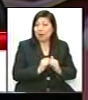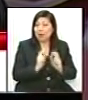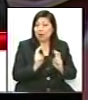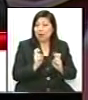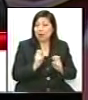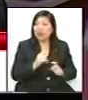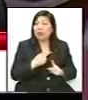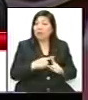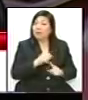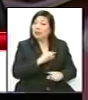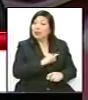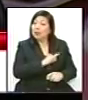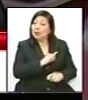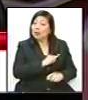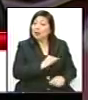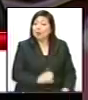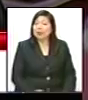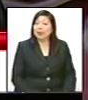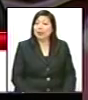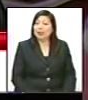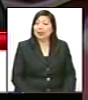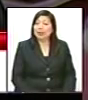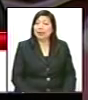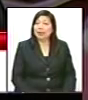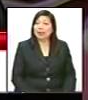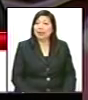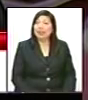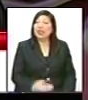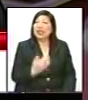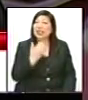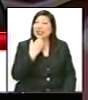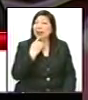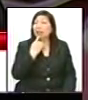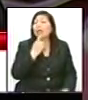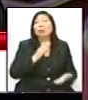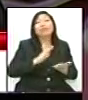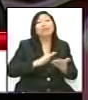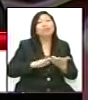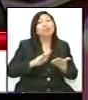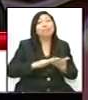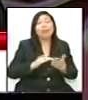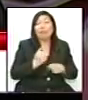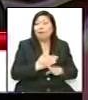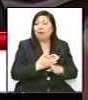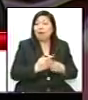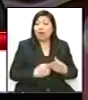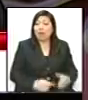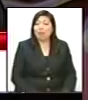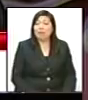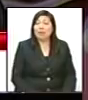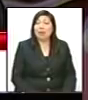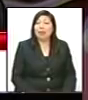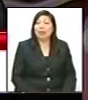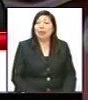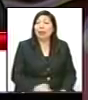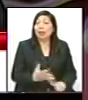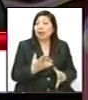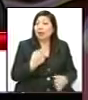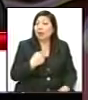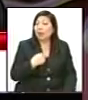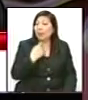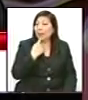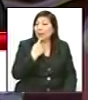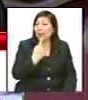las instituciones señaladas, quienes se han excusado por diferentes motivos, y al respecto quiero